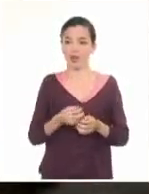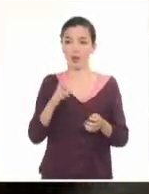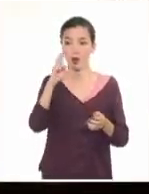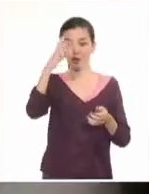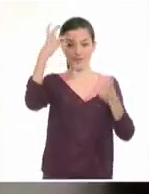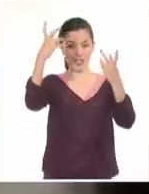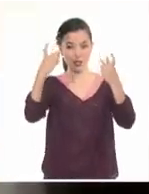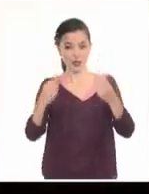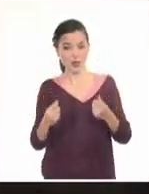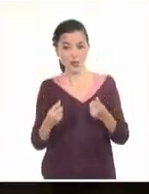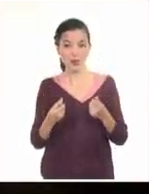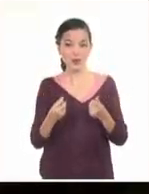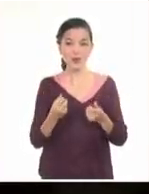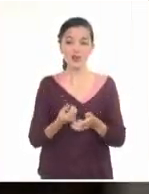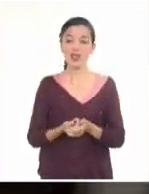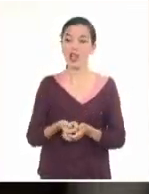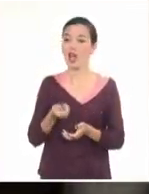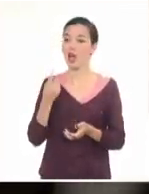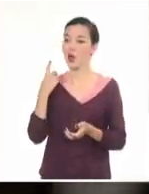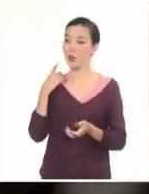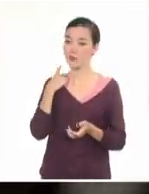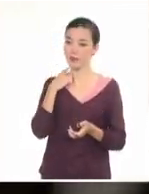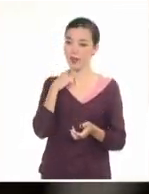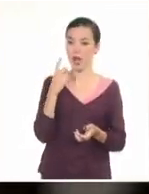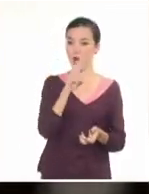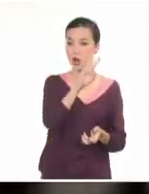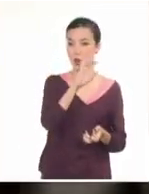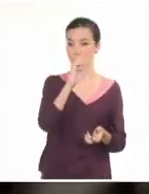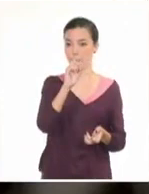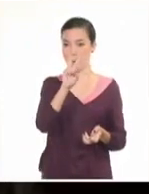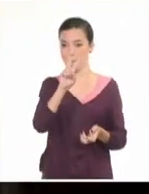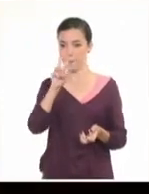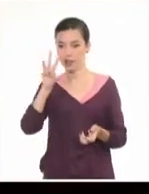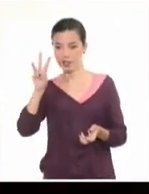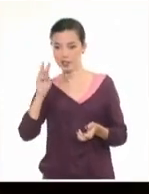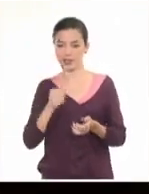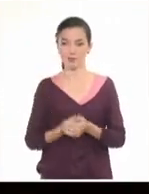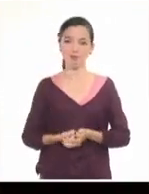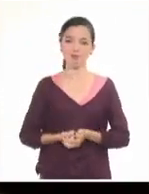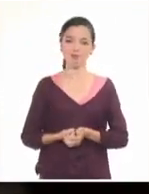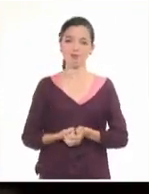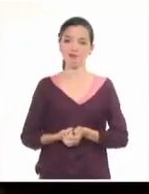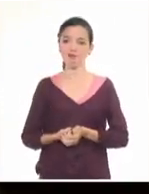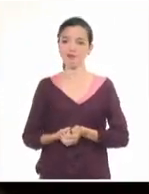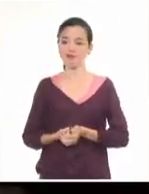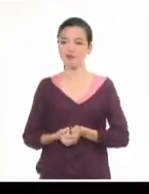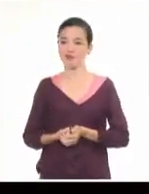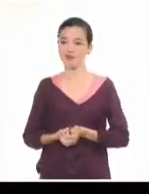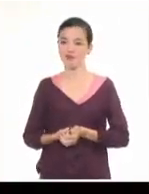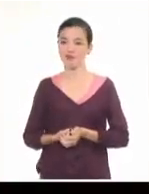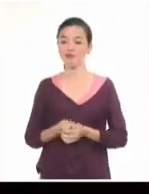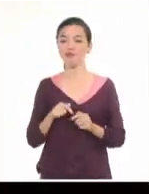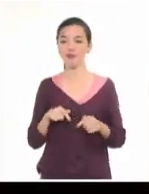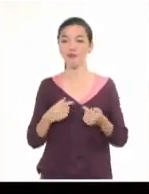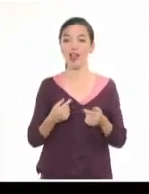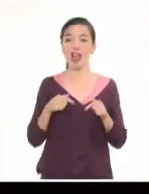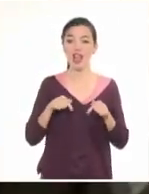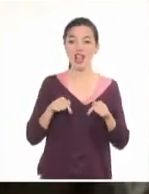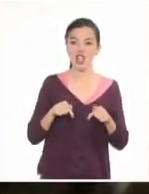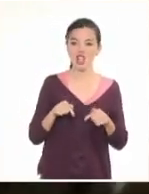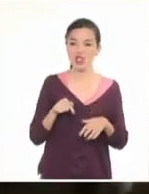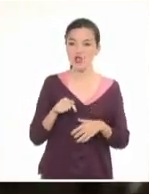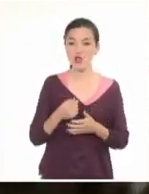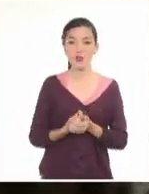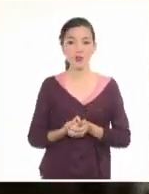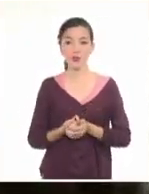La recuperación de materias primas fue instituida en Cuba por el comandante Ernesto Guevara en noviembre de 1961,